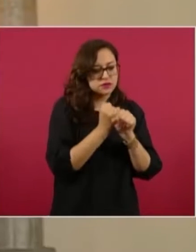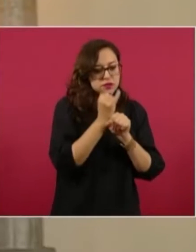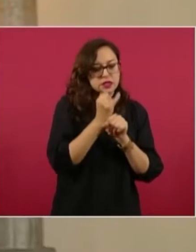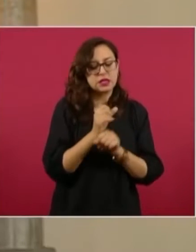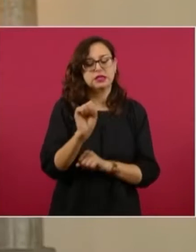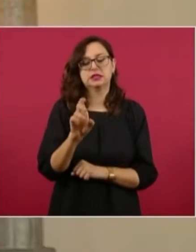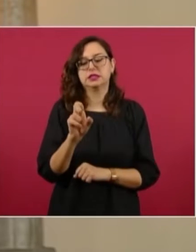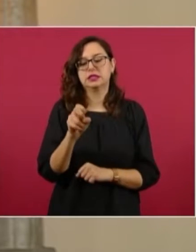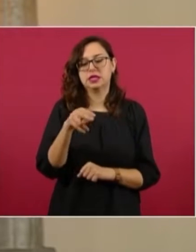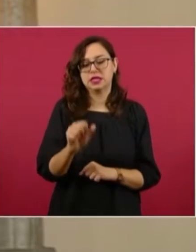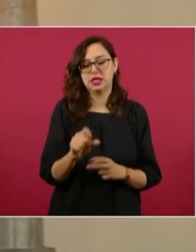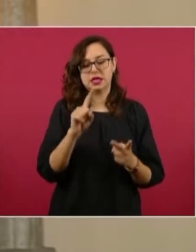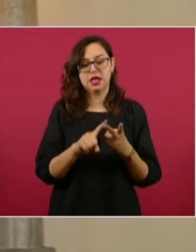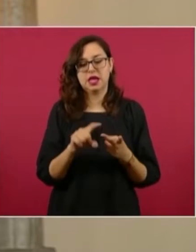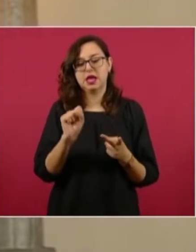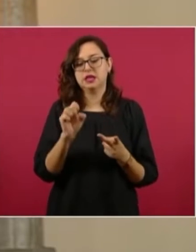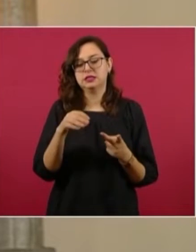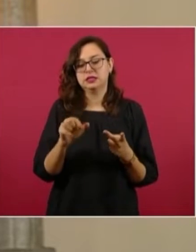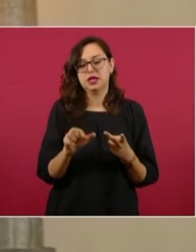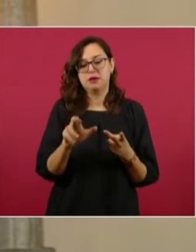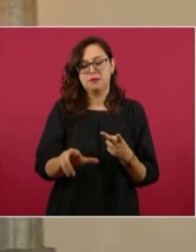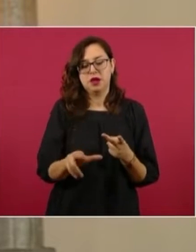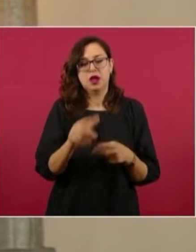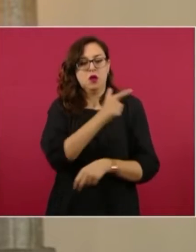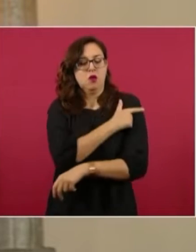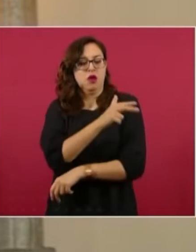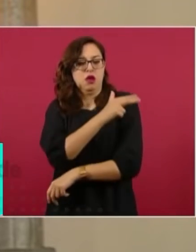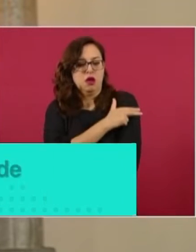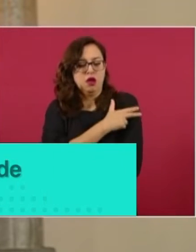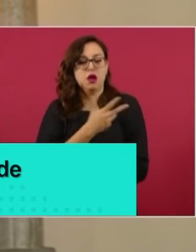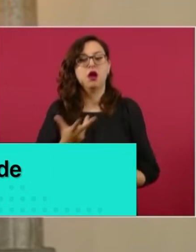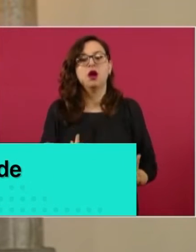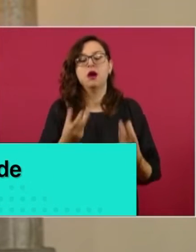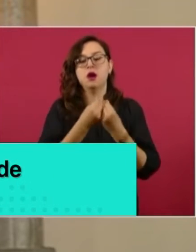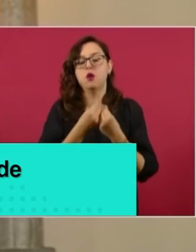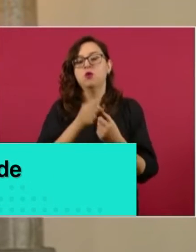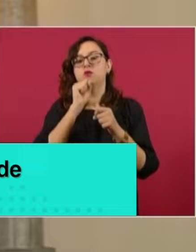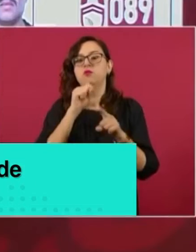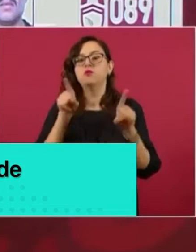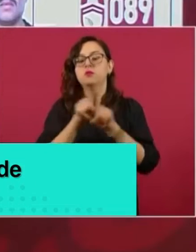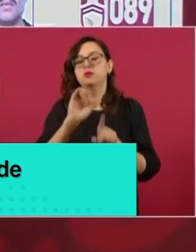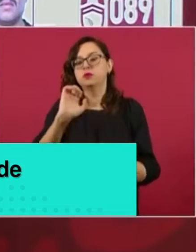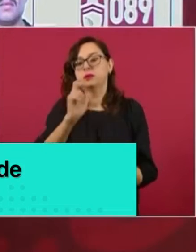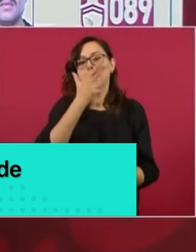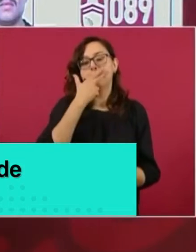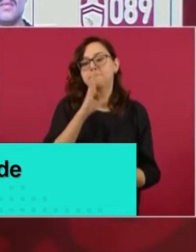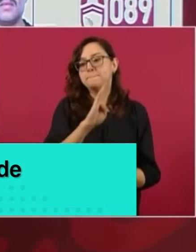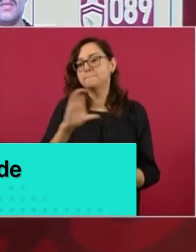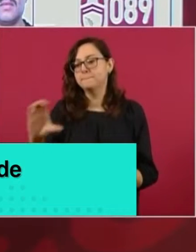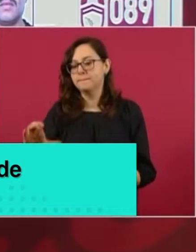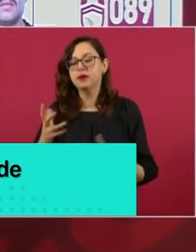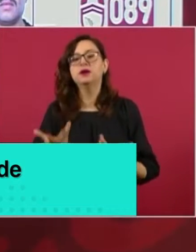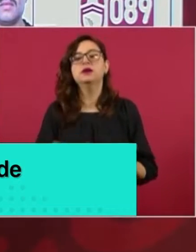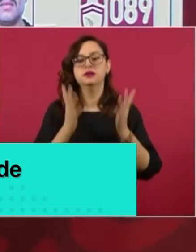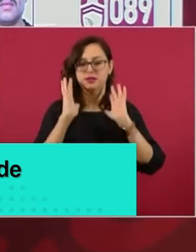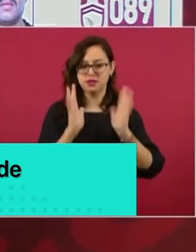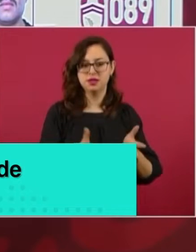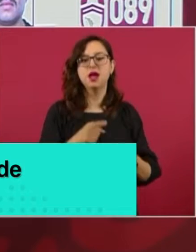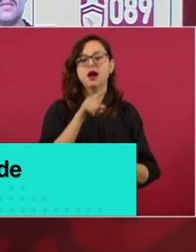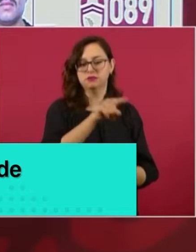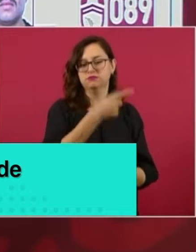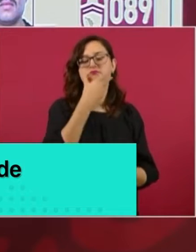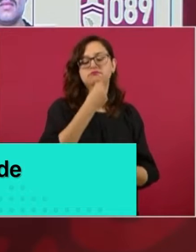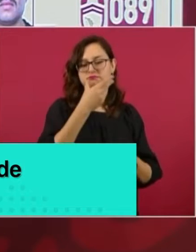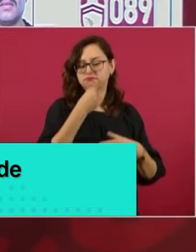el subsecretario de seguridad pública ricardo mejía berdeja dio a conocer que se detuvo a julio césar n quien presuntamente